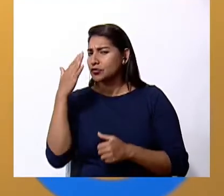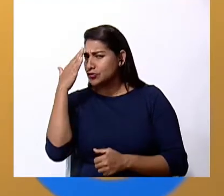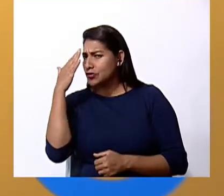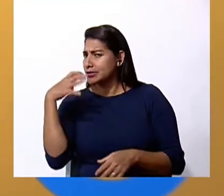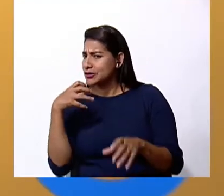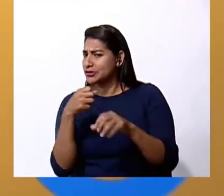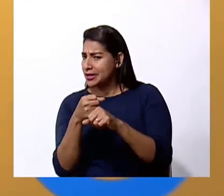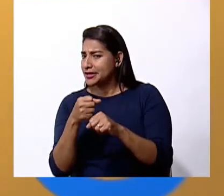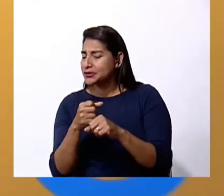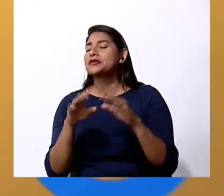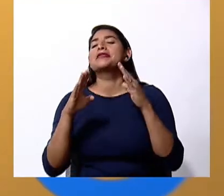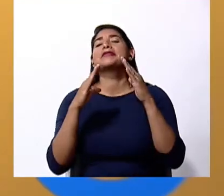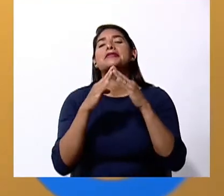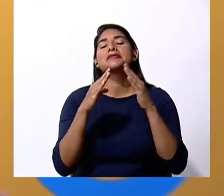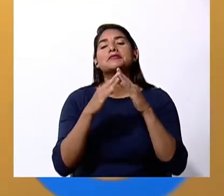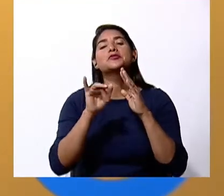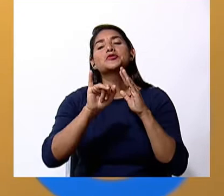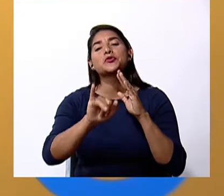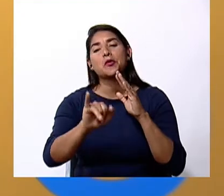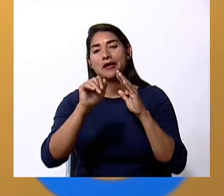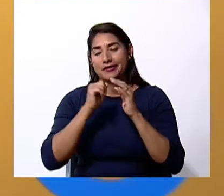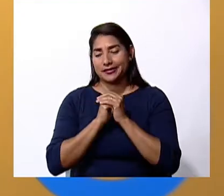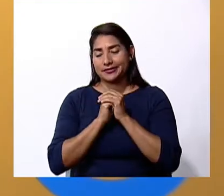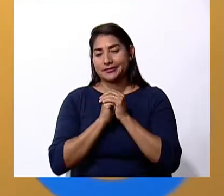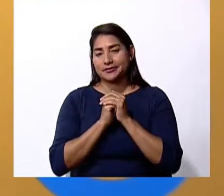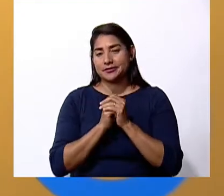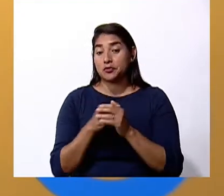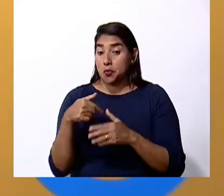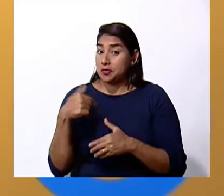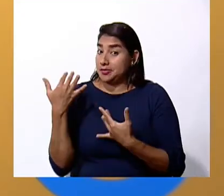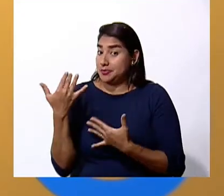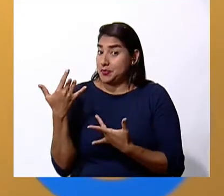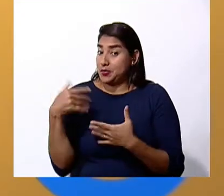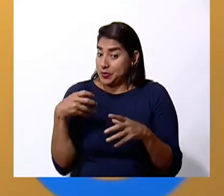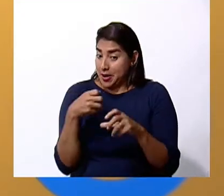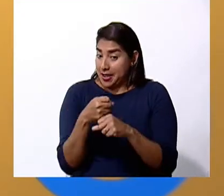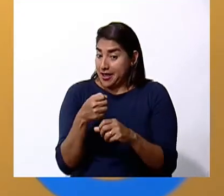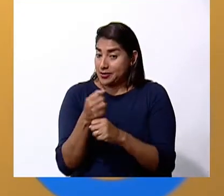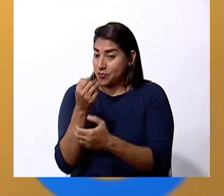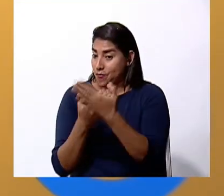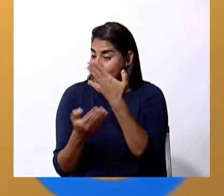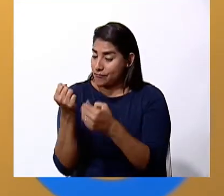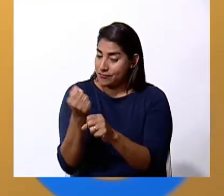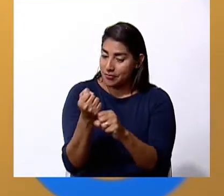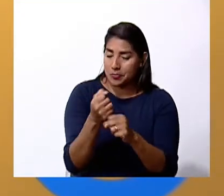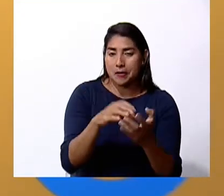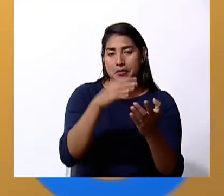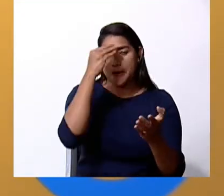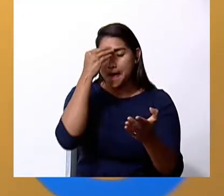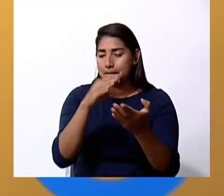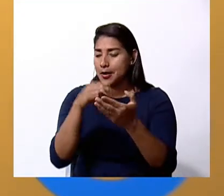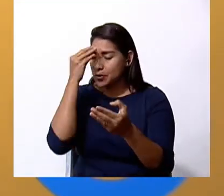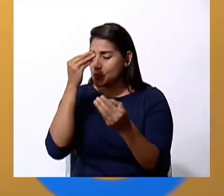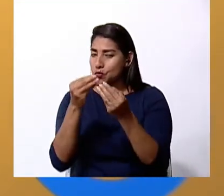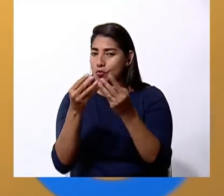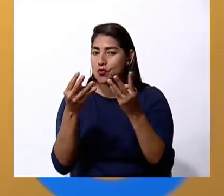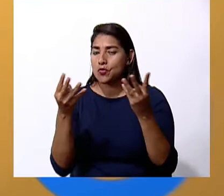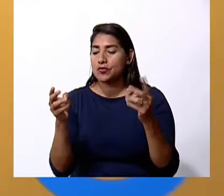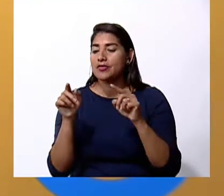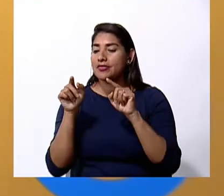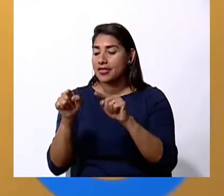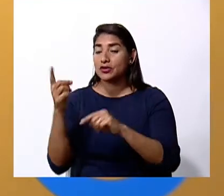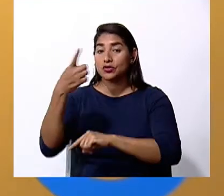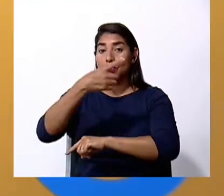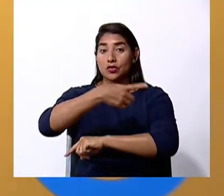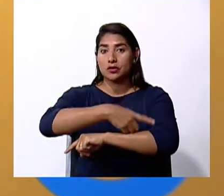que ustedes también lo hicieron allá en casa. Eso espero, para que hayamos aprendido mucho de estos